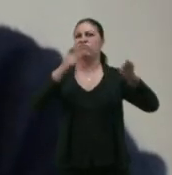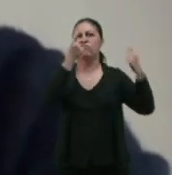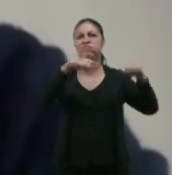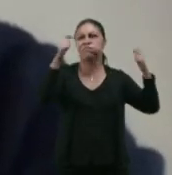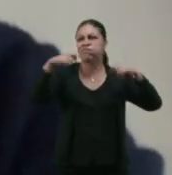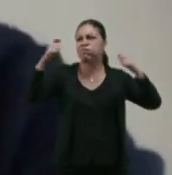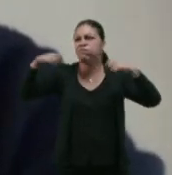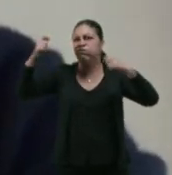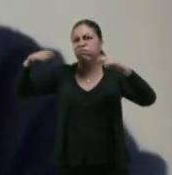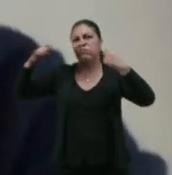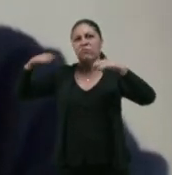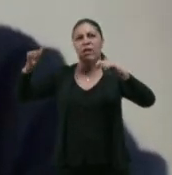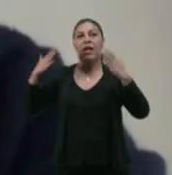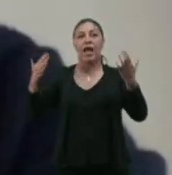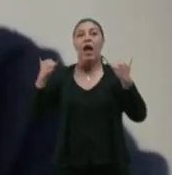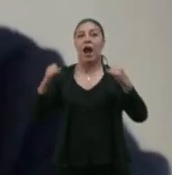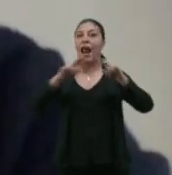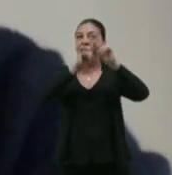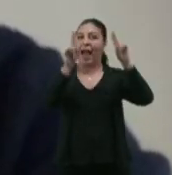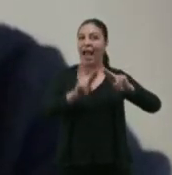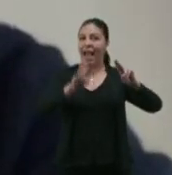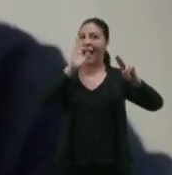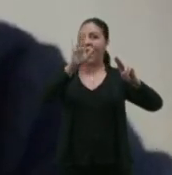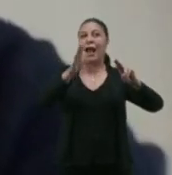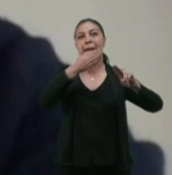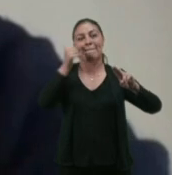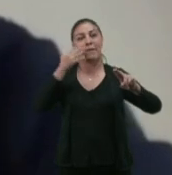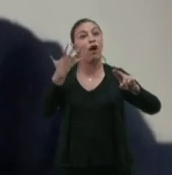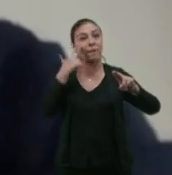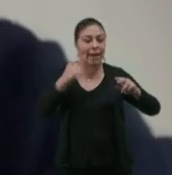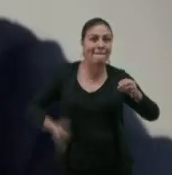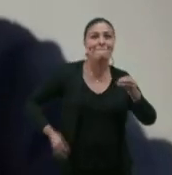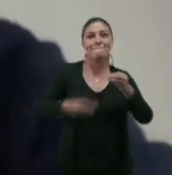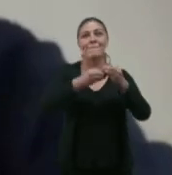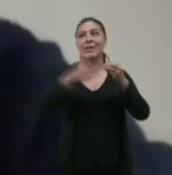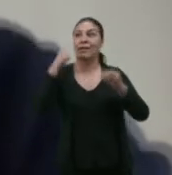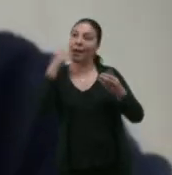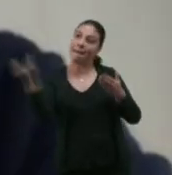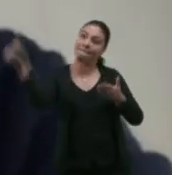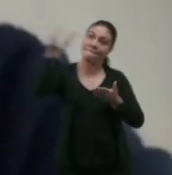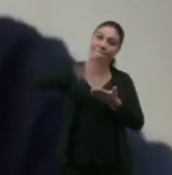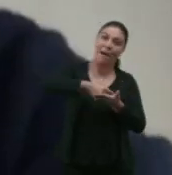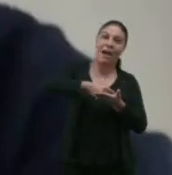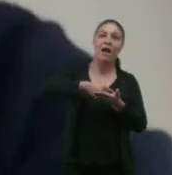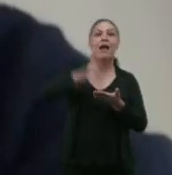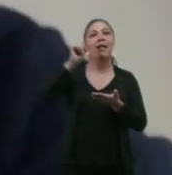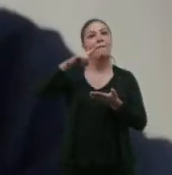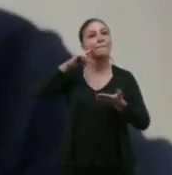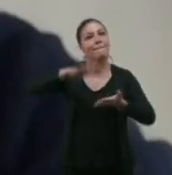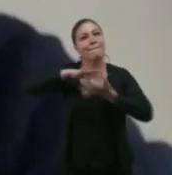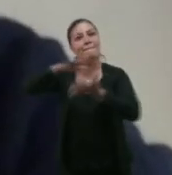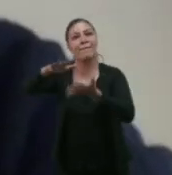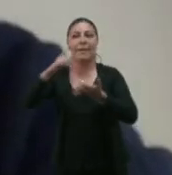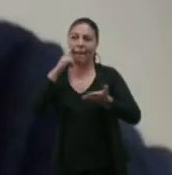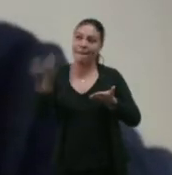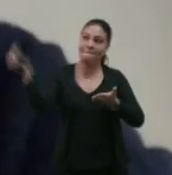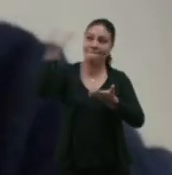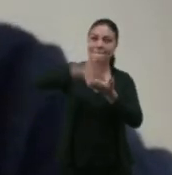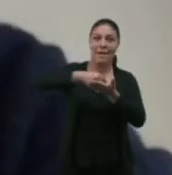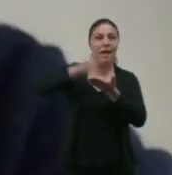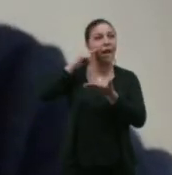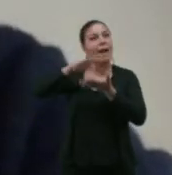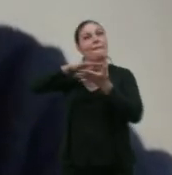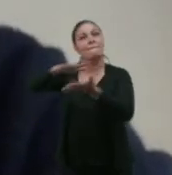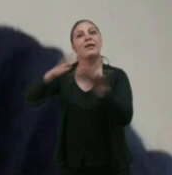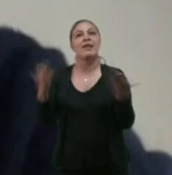le hemos agregado al Internet es un sistema de envíos, un sistema de pagos y un sistema de protección al comprador y al vendedor, etc. Entonces le damos a